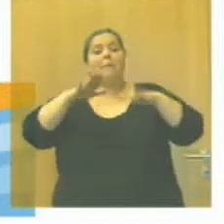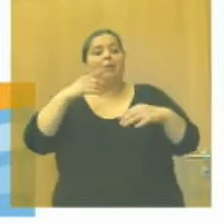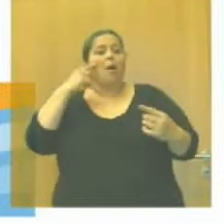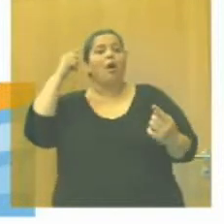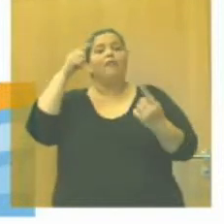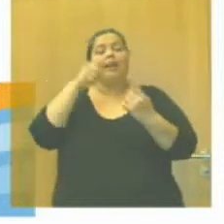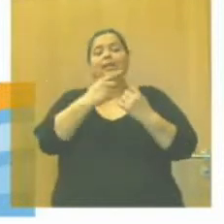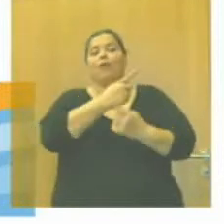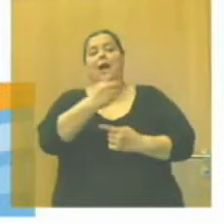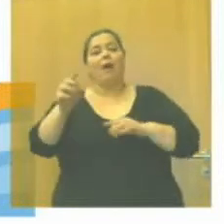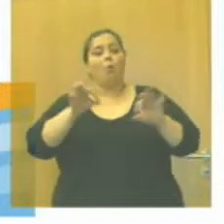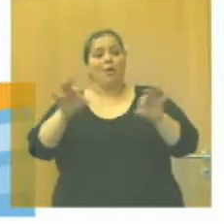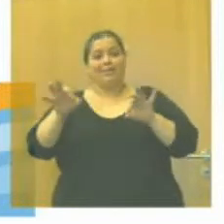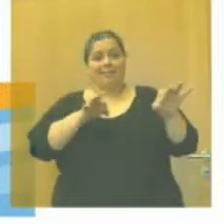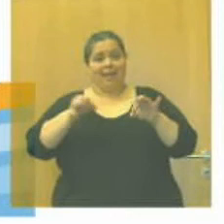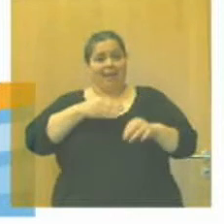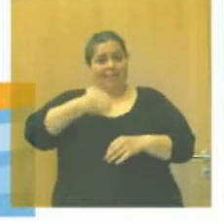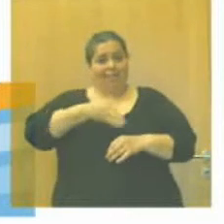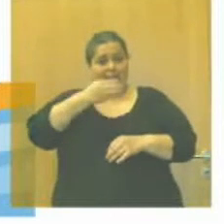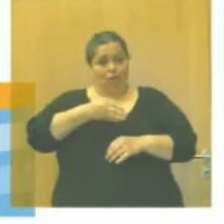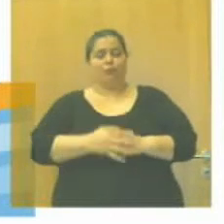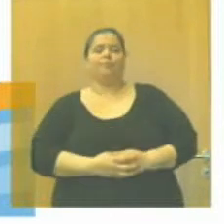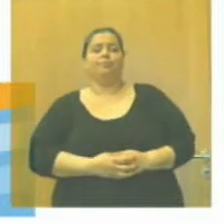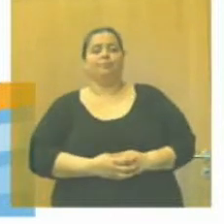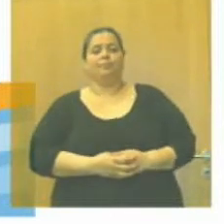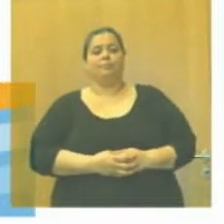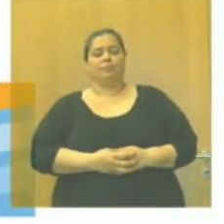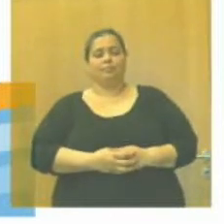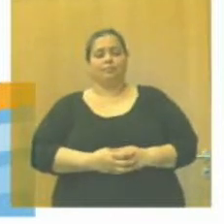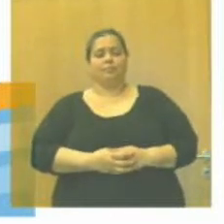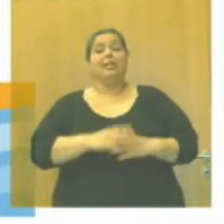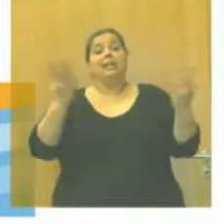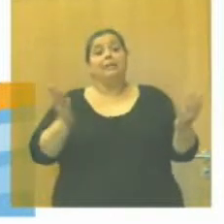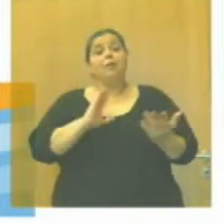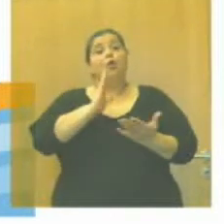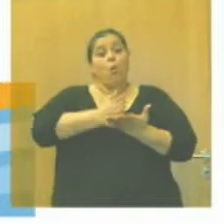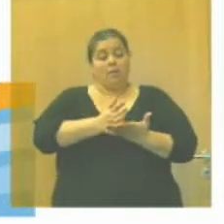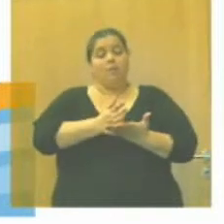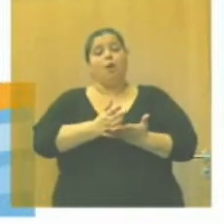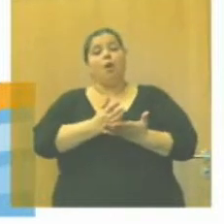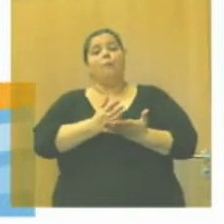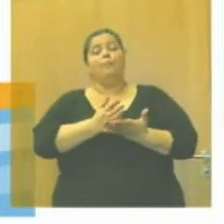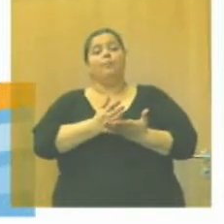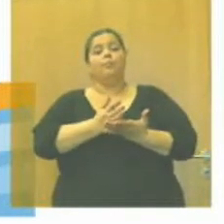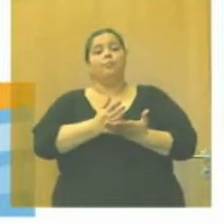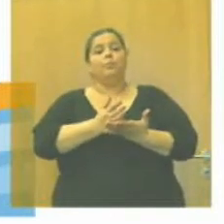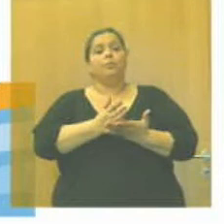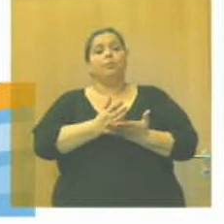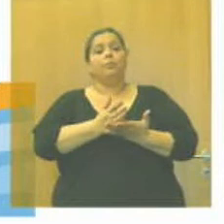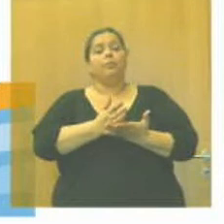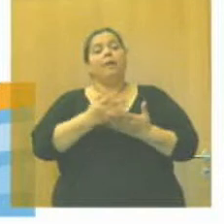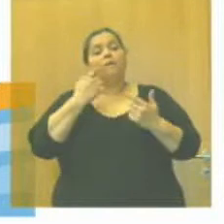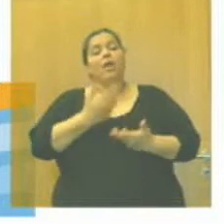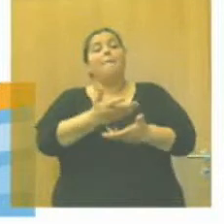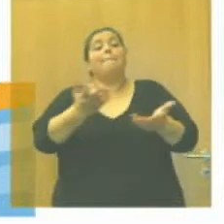estrategia de intervención. Bien. Te quedan 5 minutos. Sí, y por último, gracias. Por último, voy a presentar